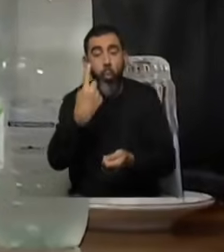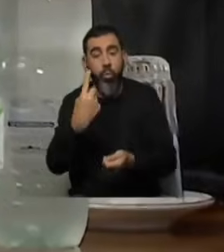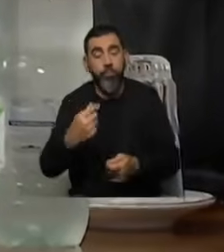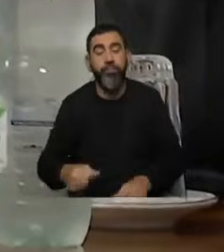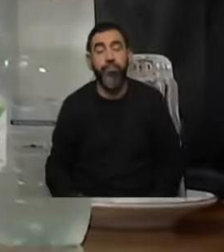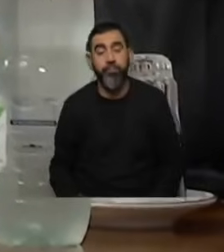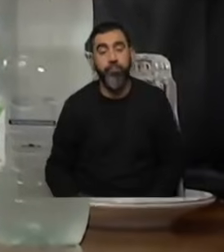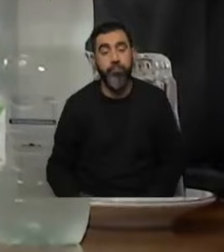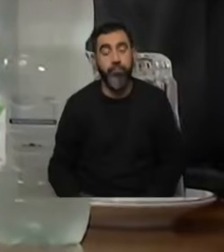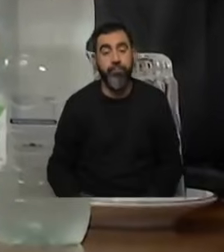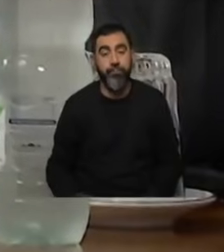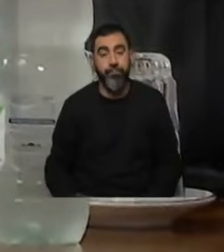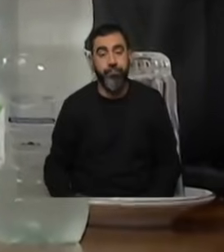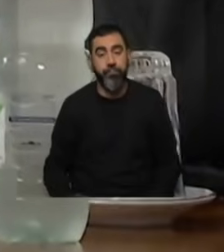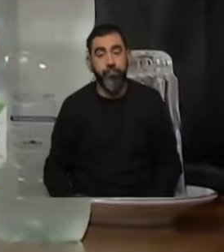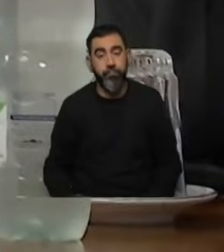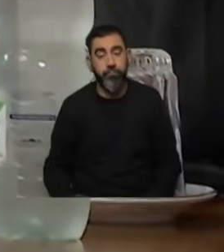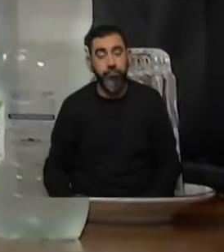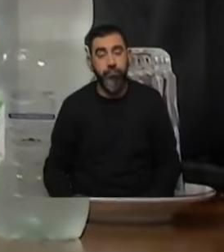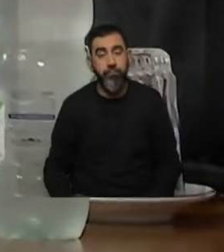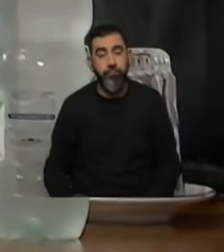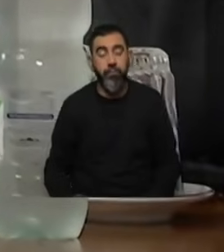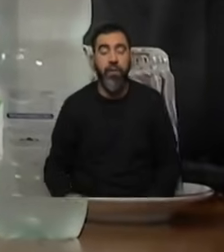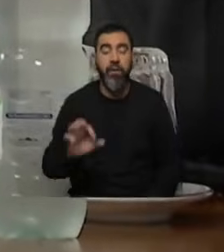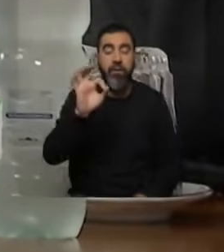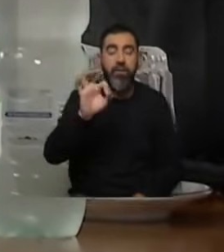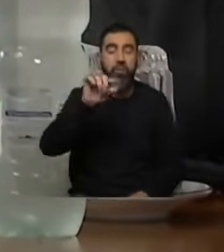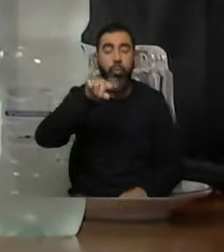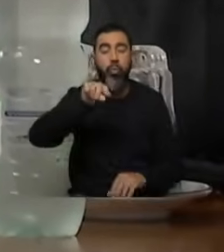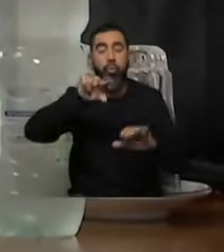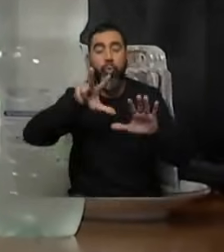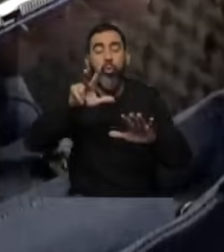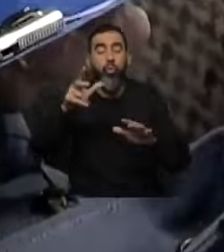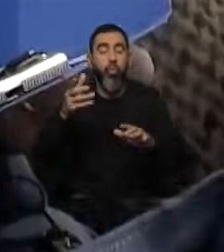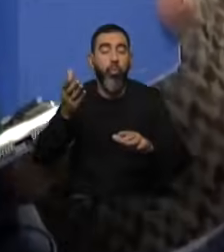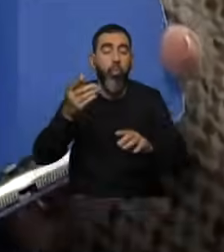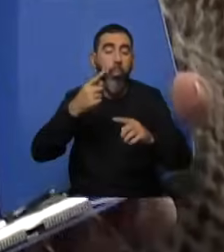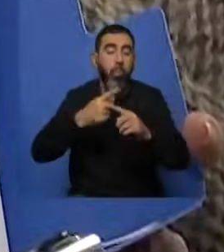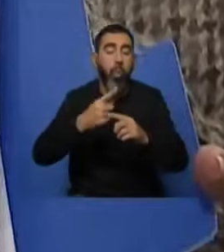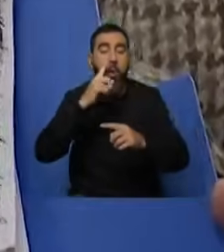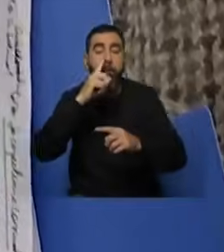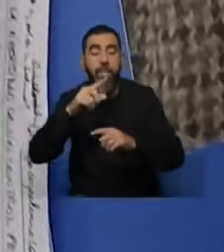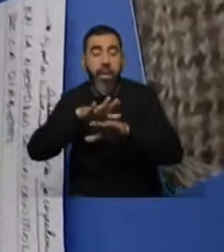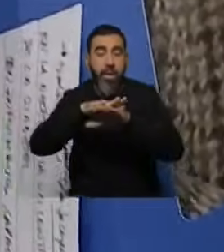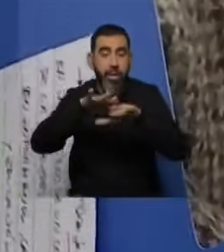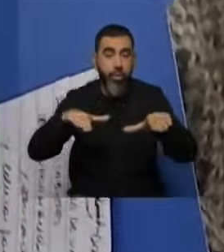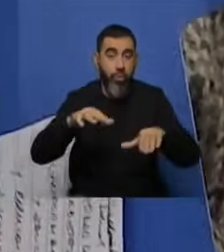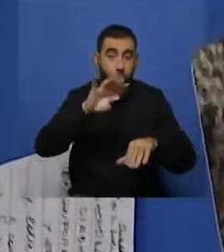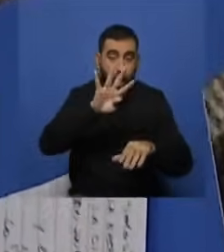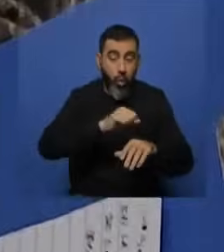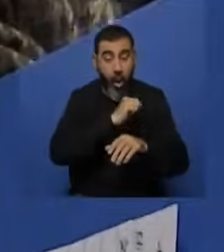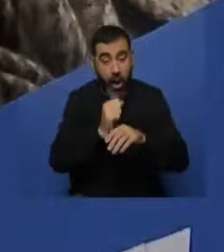eso da una prevalencia de 0.8 por 1000 en ese grupo etario entre los